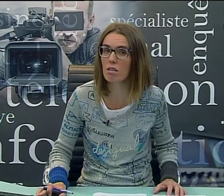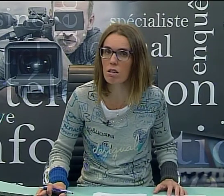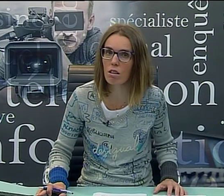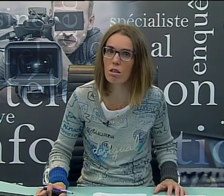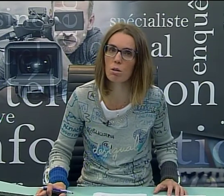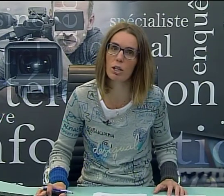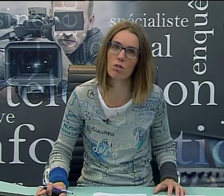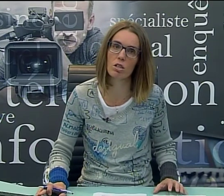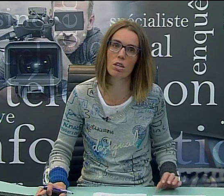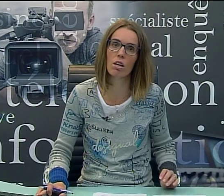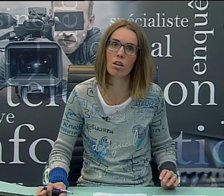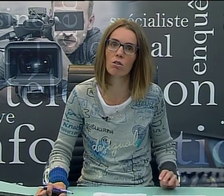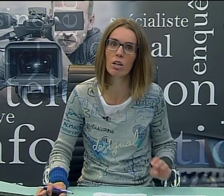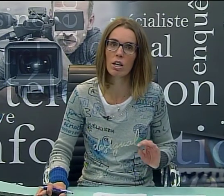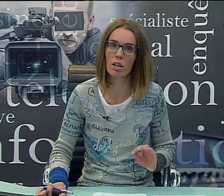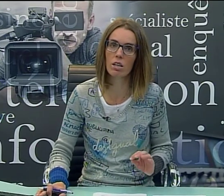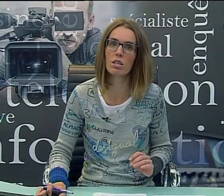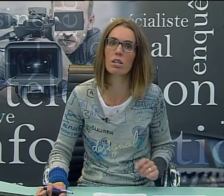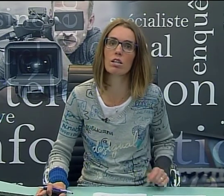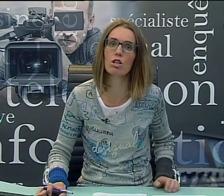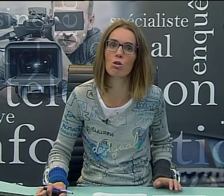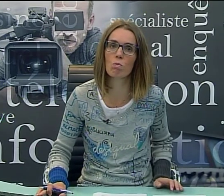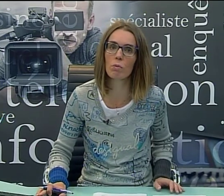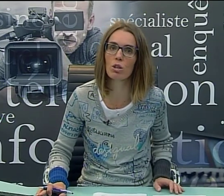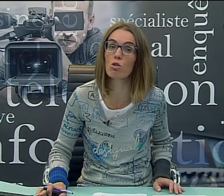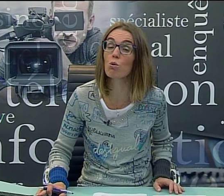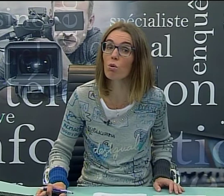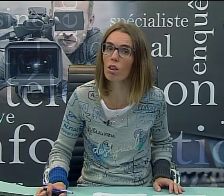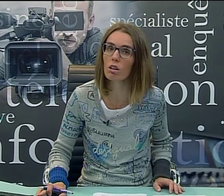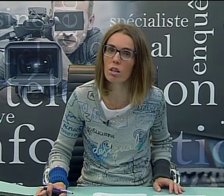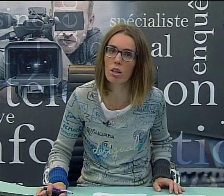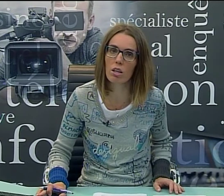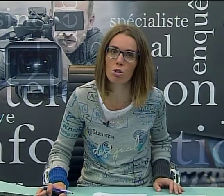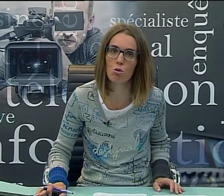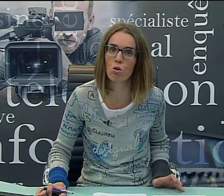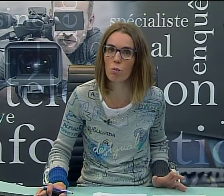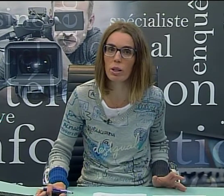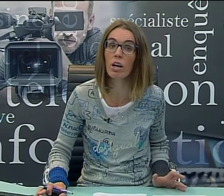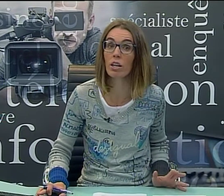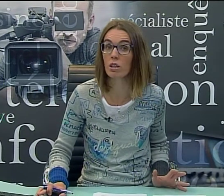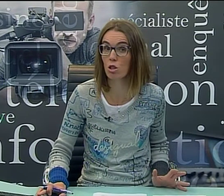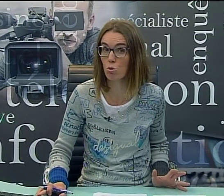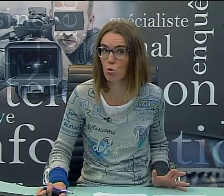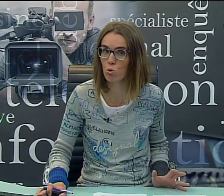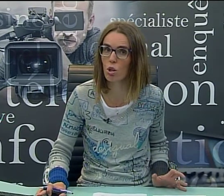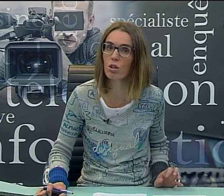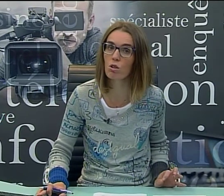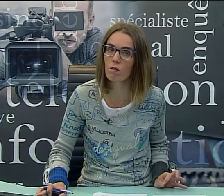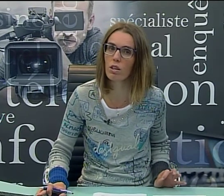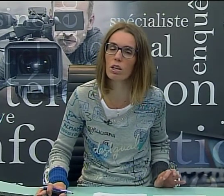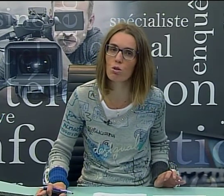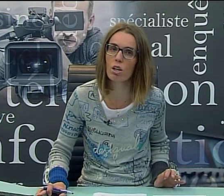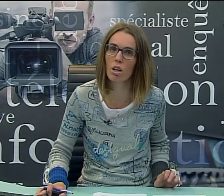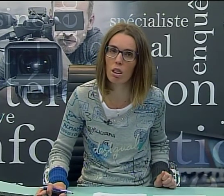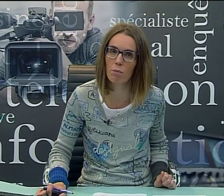Las residencias de mayores en la región registran en estos momentos un centenar de casos COVID, entre sus usuarios,